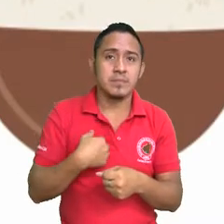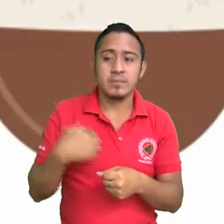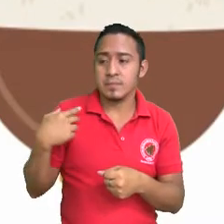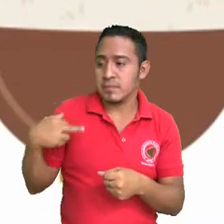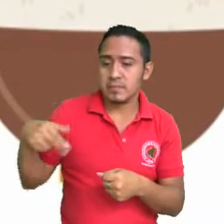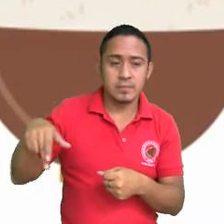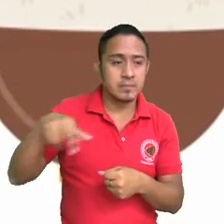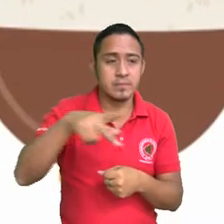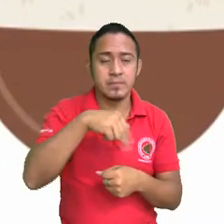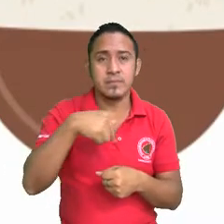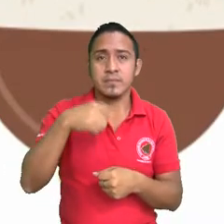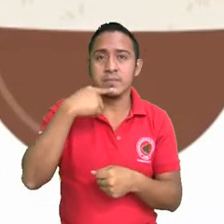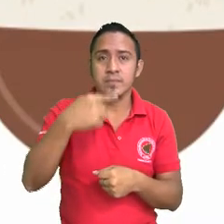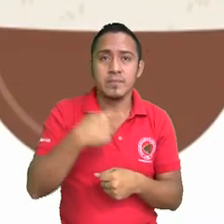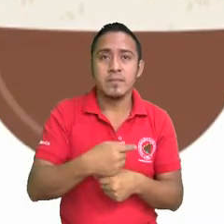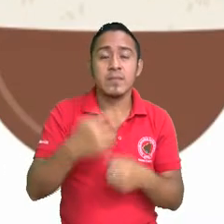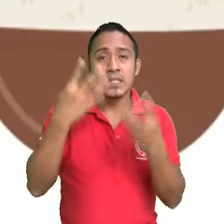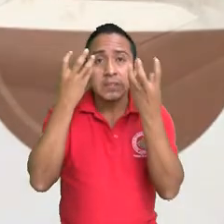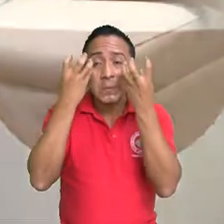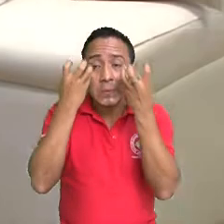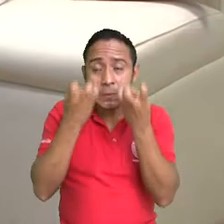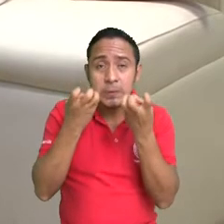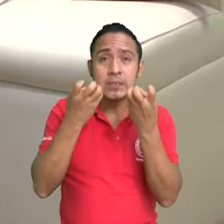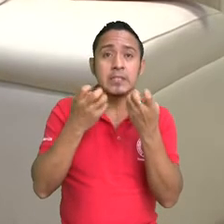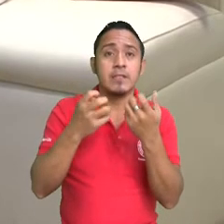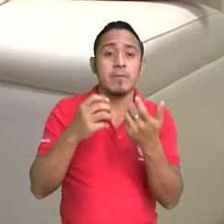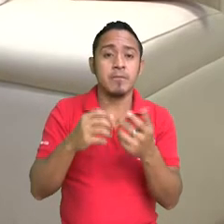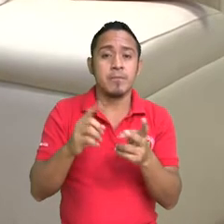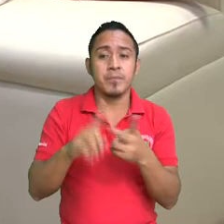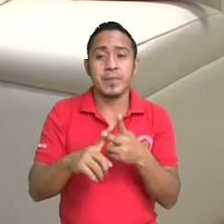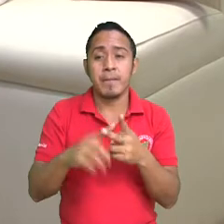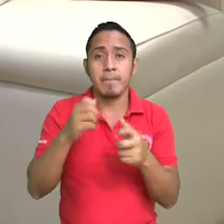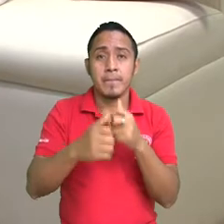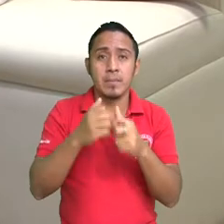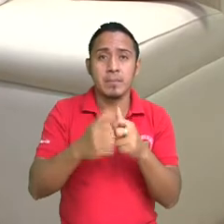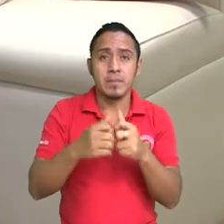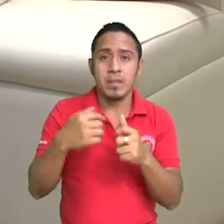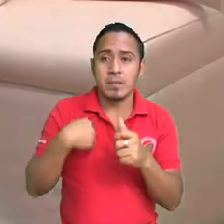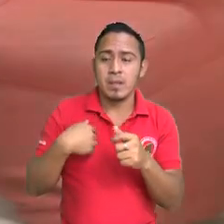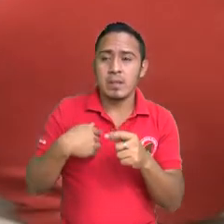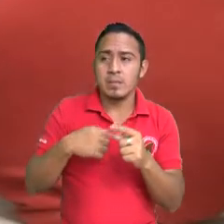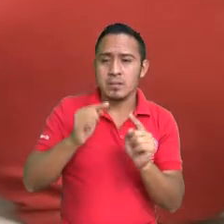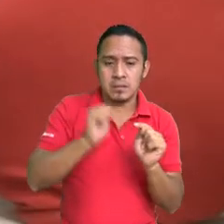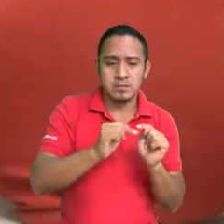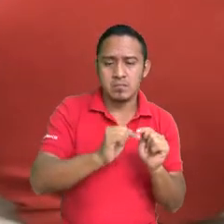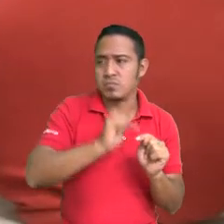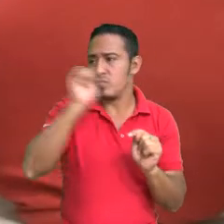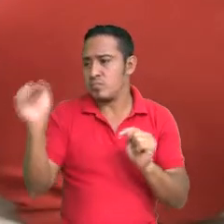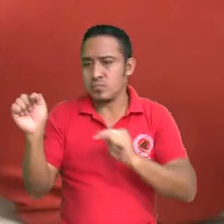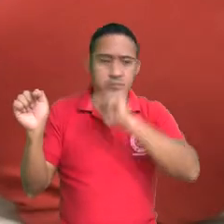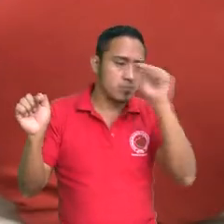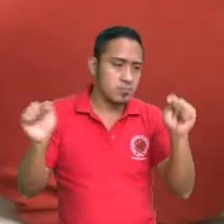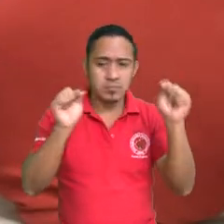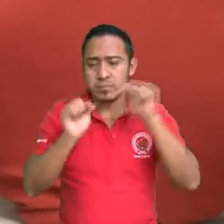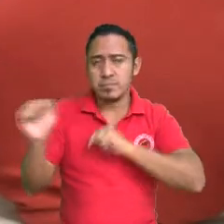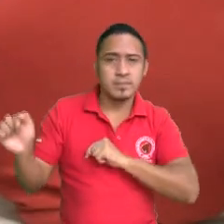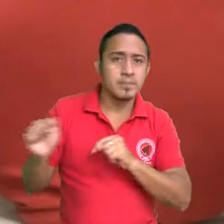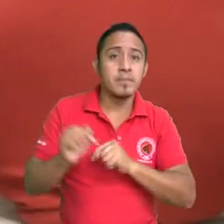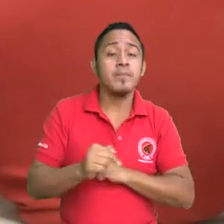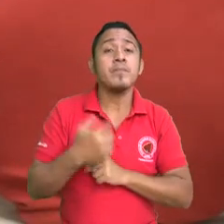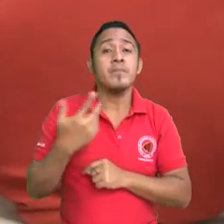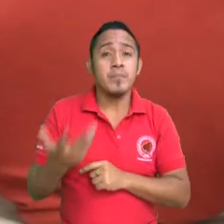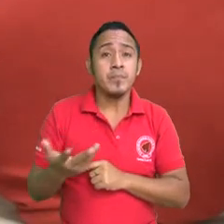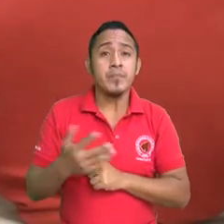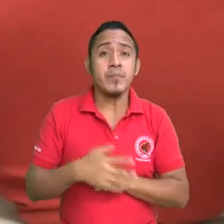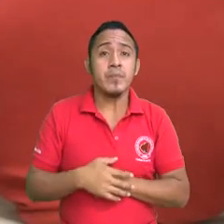mismos refiriendo la resequedad ocular o que se nos ha disminuido la visión desde que nos trasladamos de un trabajo al otro a cierta hora.